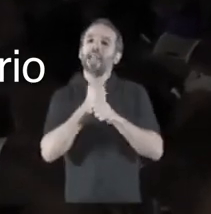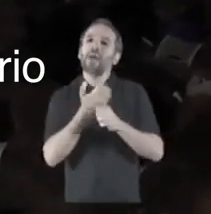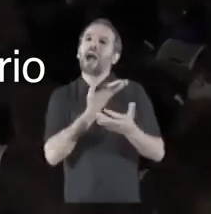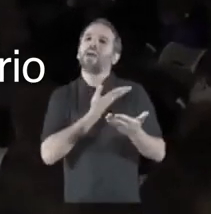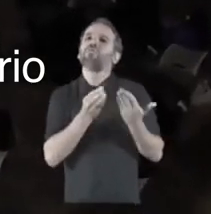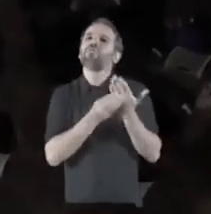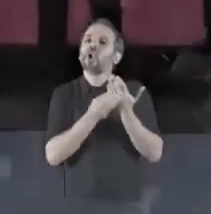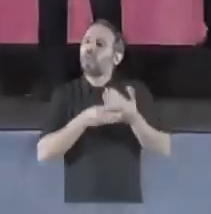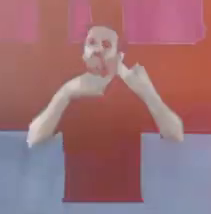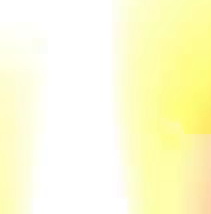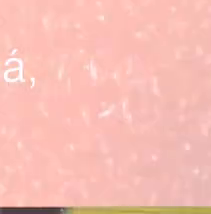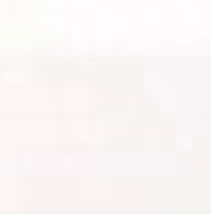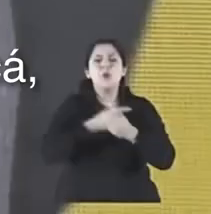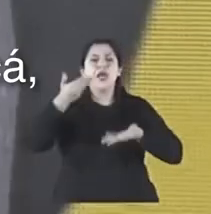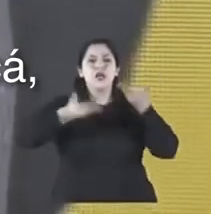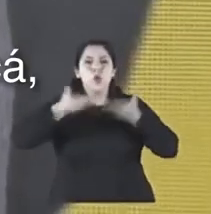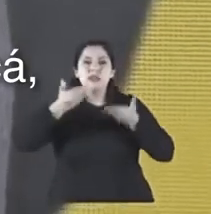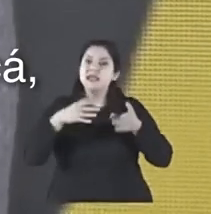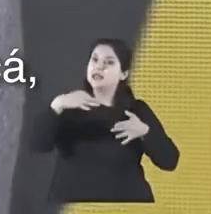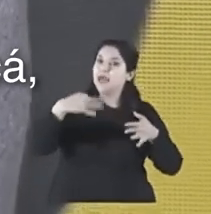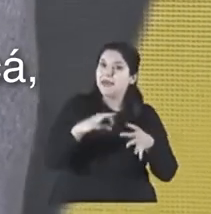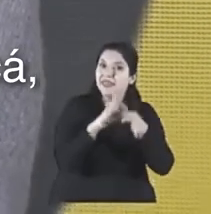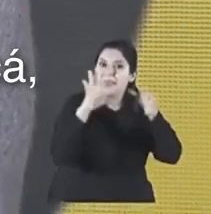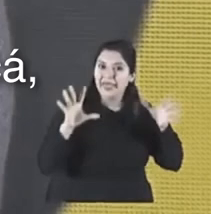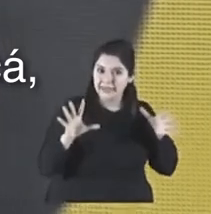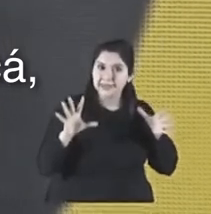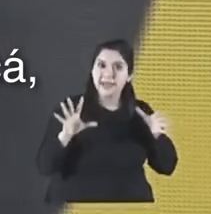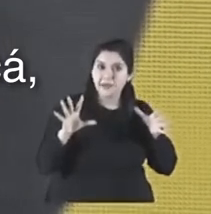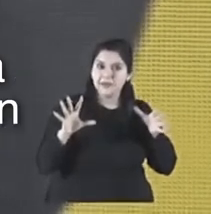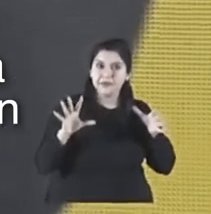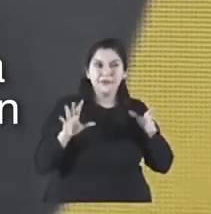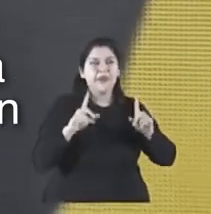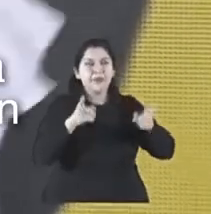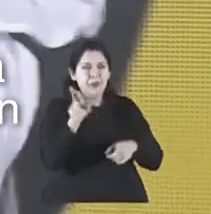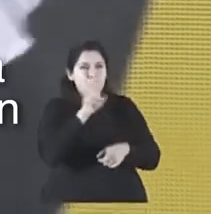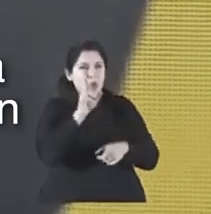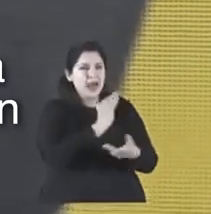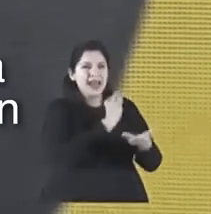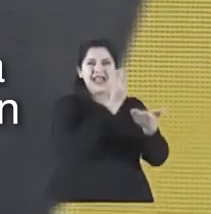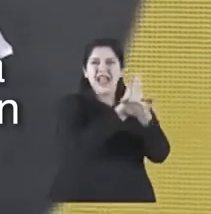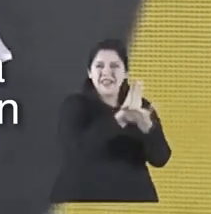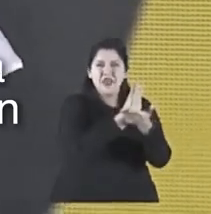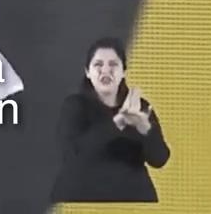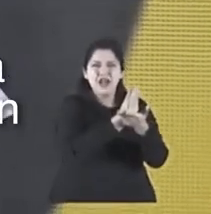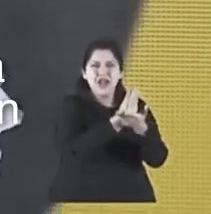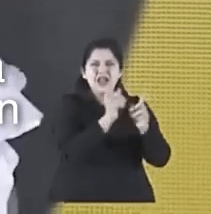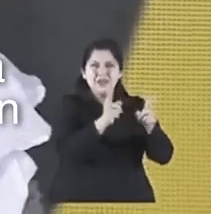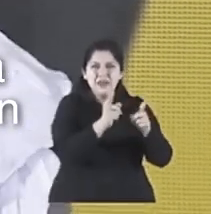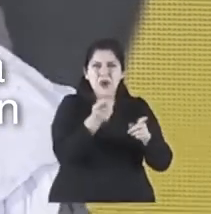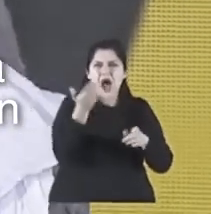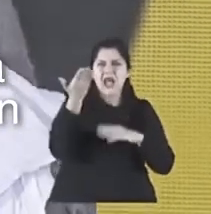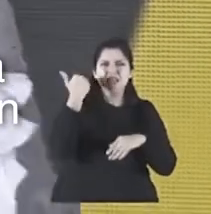terco muy terco otra candidata la que era gobernadora casi le pasó hablando de la independencia del poder judicial